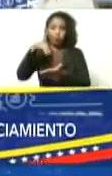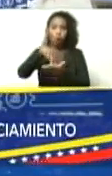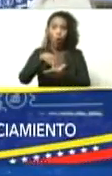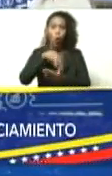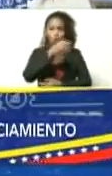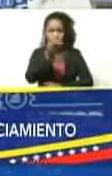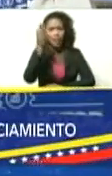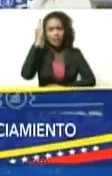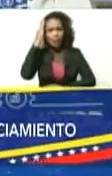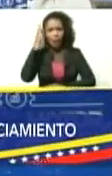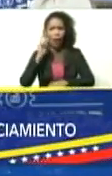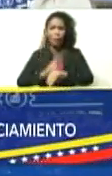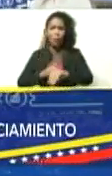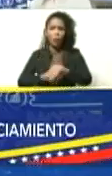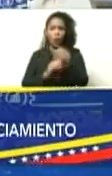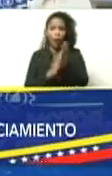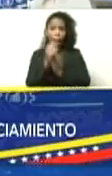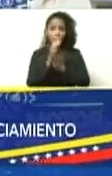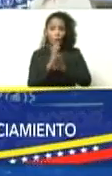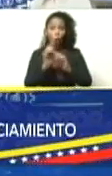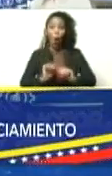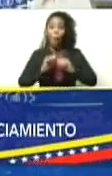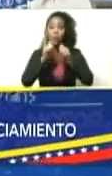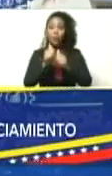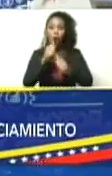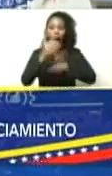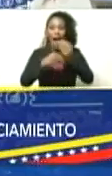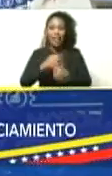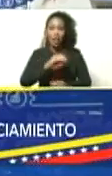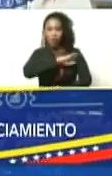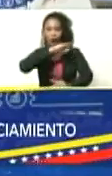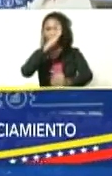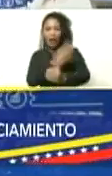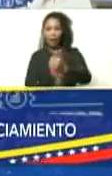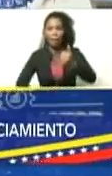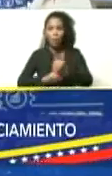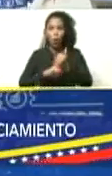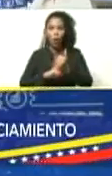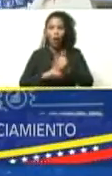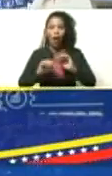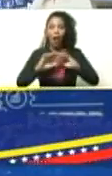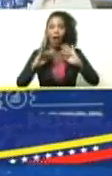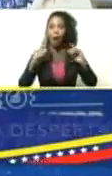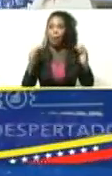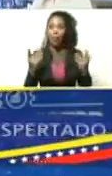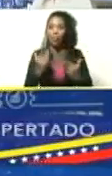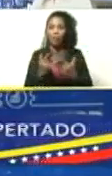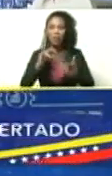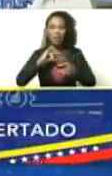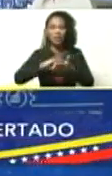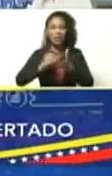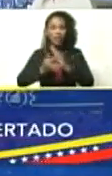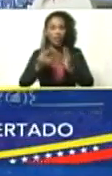momento que el emprendimiento comenzó a agarrar fuerza con la pandemia.